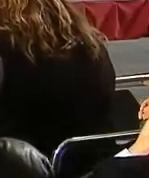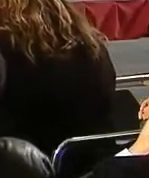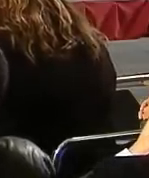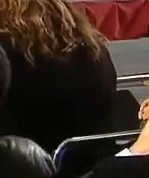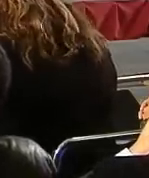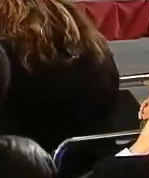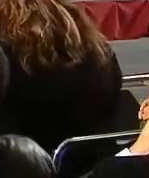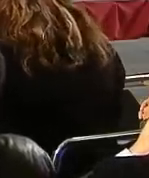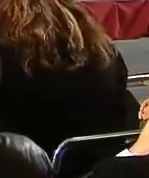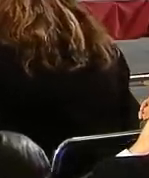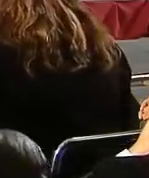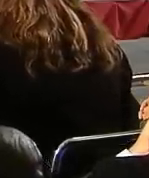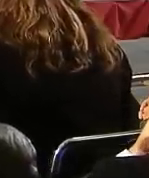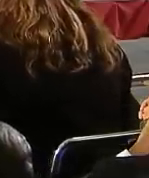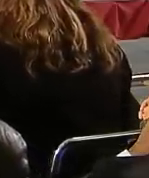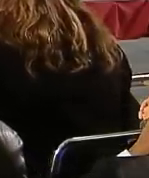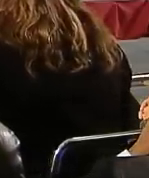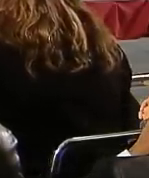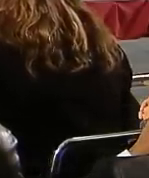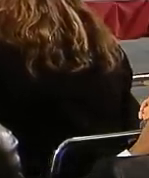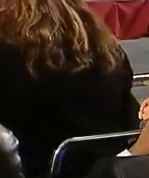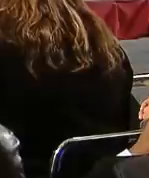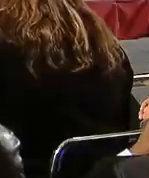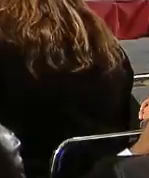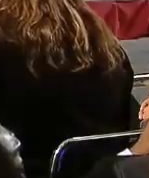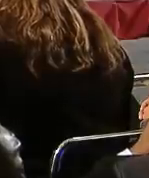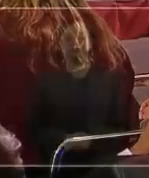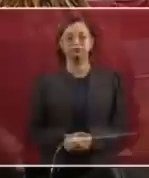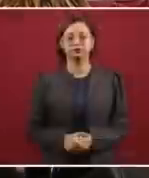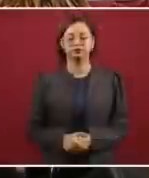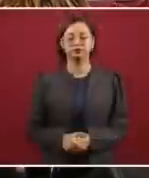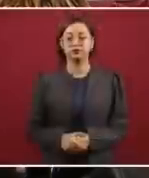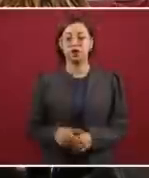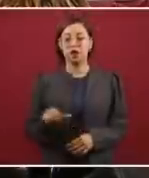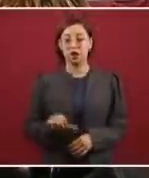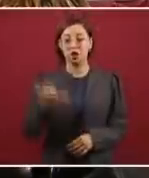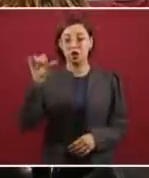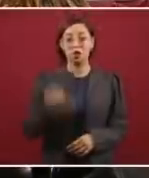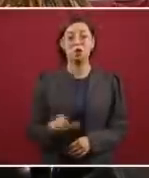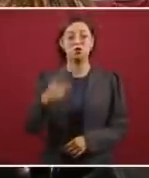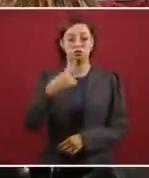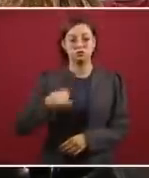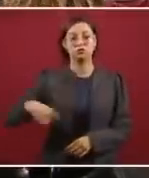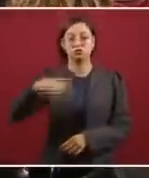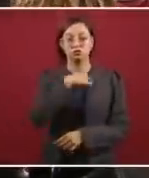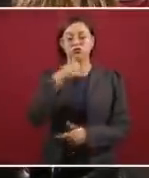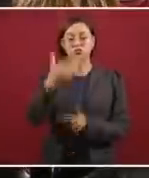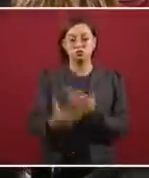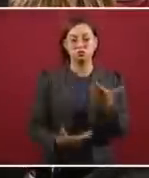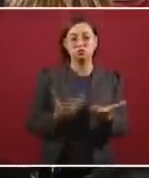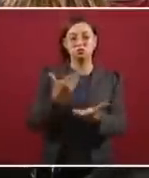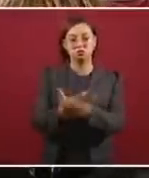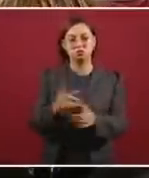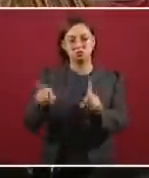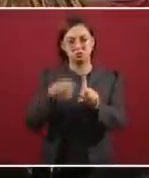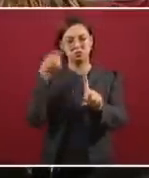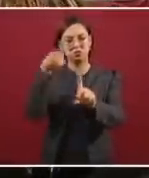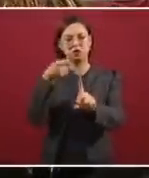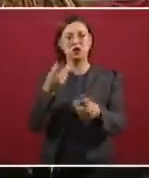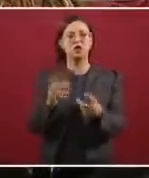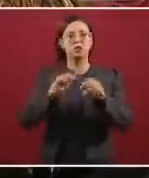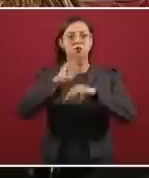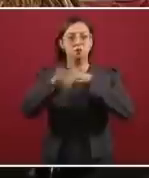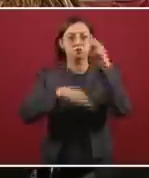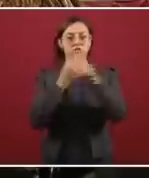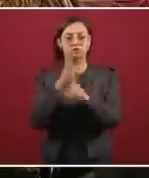logrado avanzar y estamos cerca de lograr que lo que decimos tenga más respaldo, no solo en Estados Unidos, en todo el mundo.